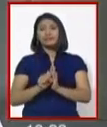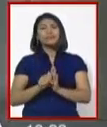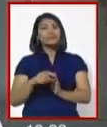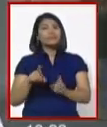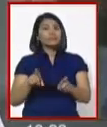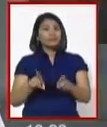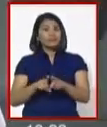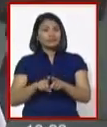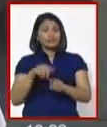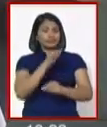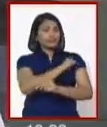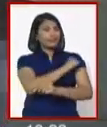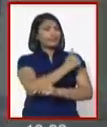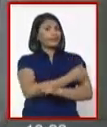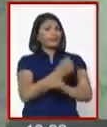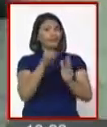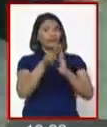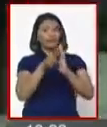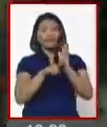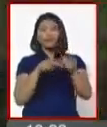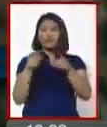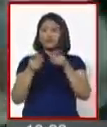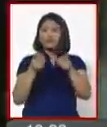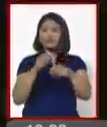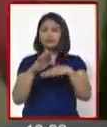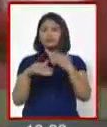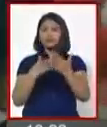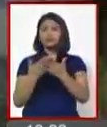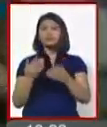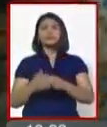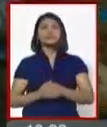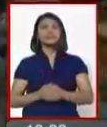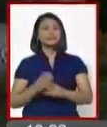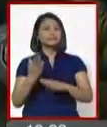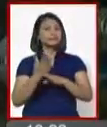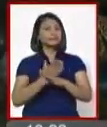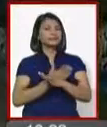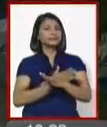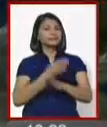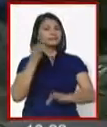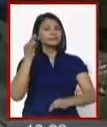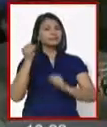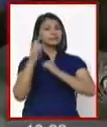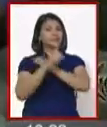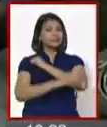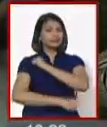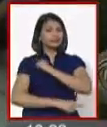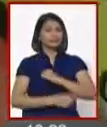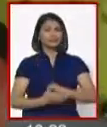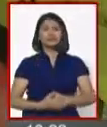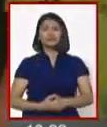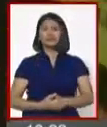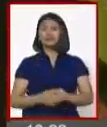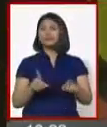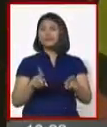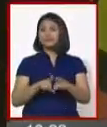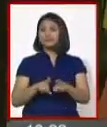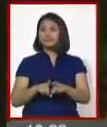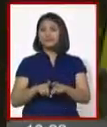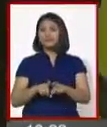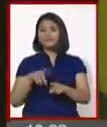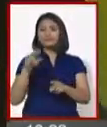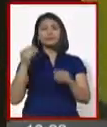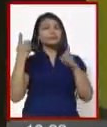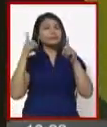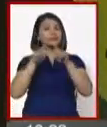que esta autoridad va a normar, va a fiscalizar, va a controlar y va a procesar, es decir, va a sancionar. Entonces creo que eso no